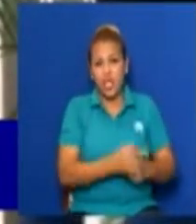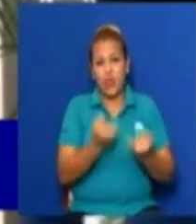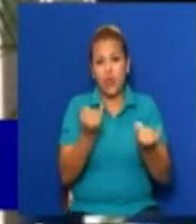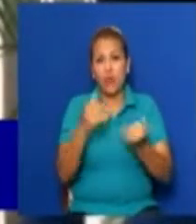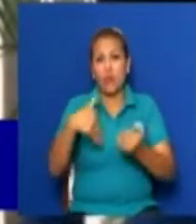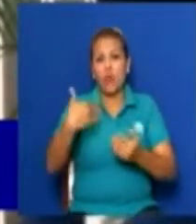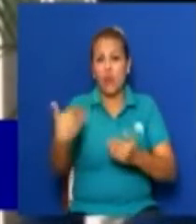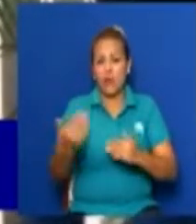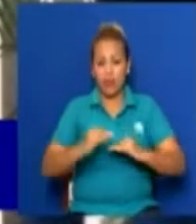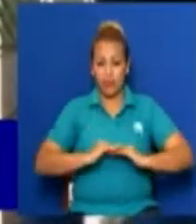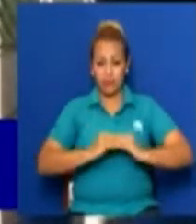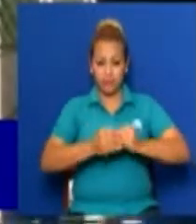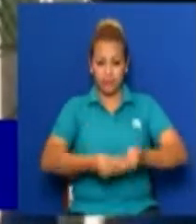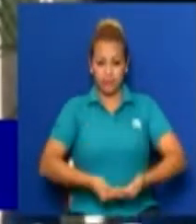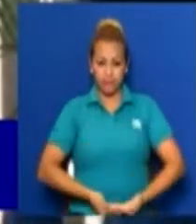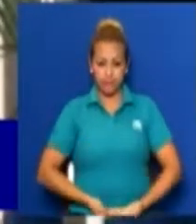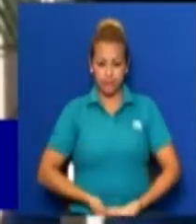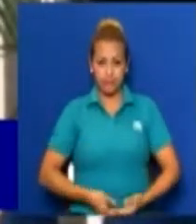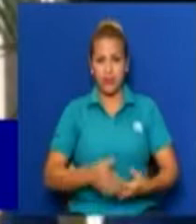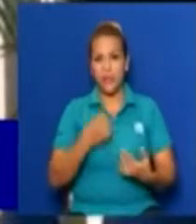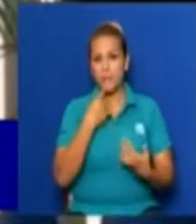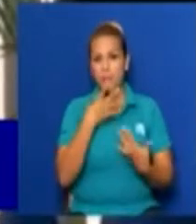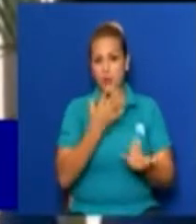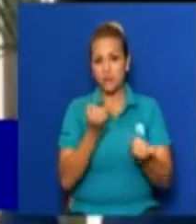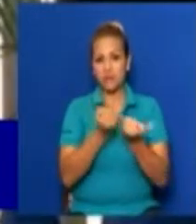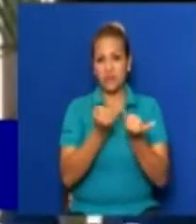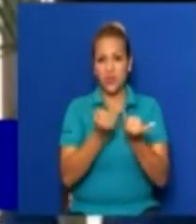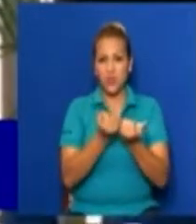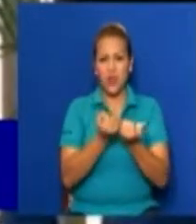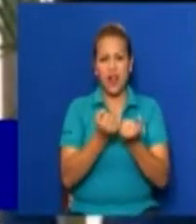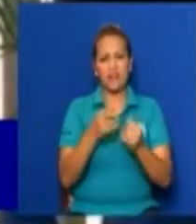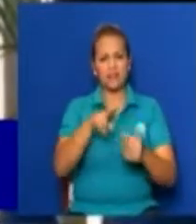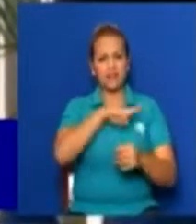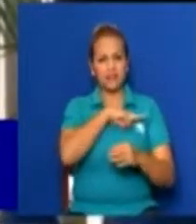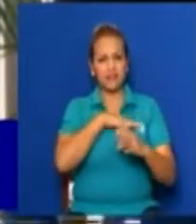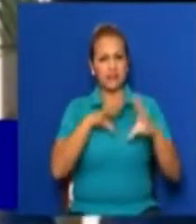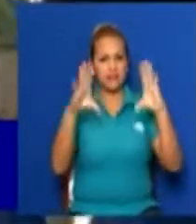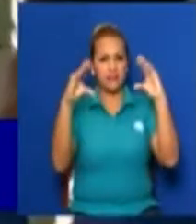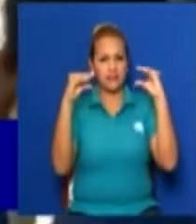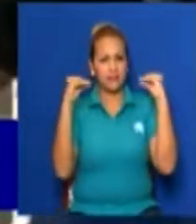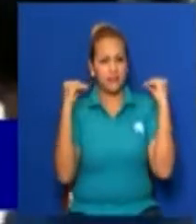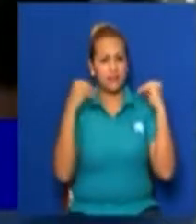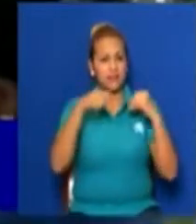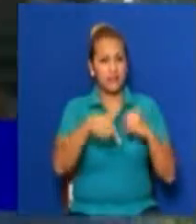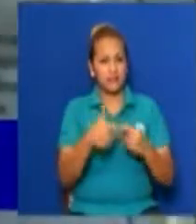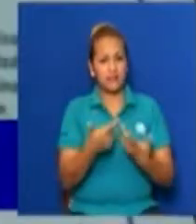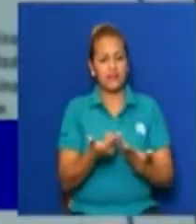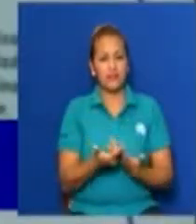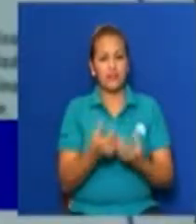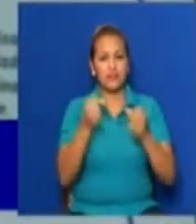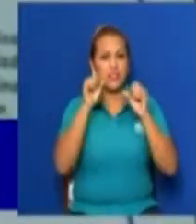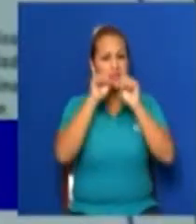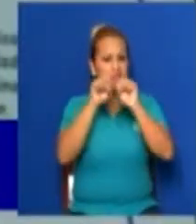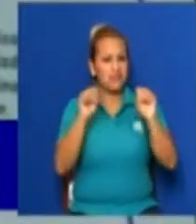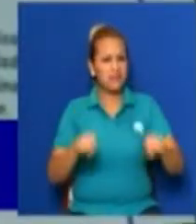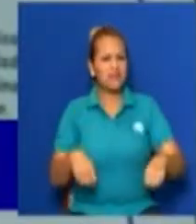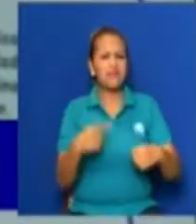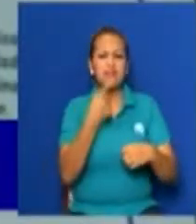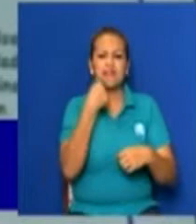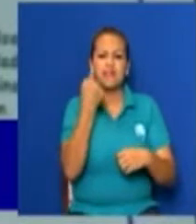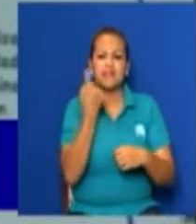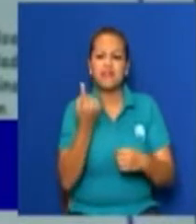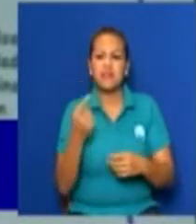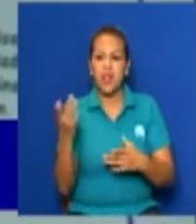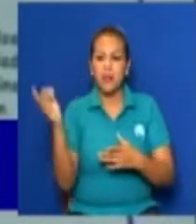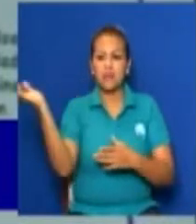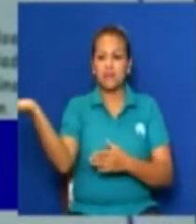Porque cuando hay cursos de capacitación que la empresa tiene que decidir quién se va a capacitar, las